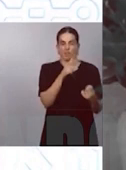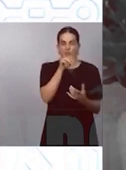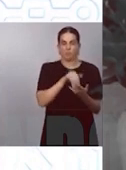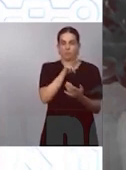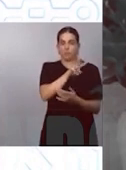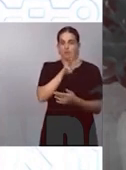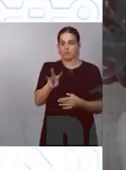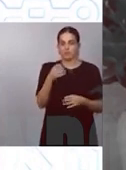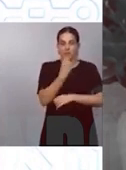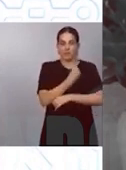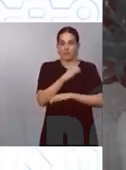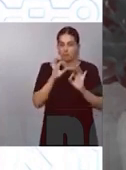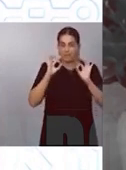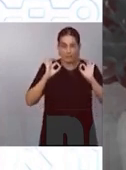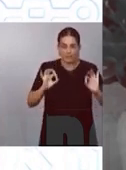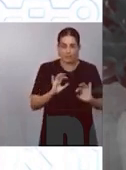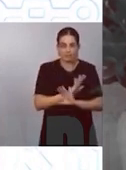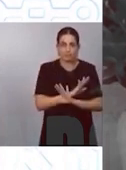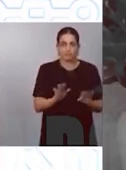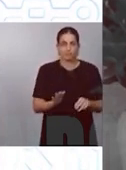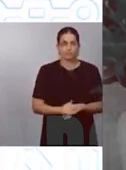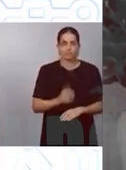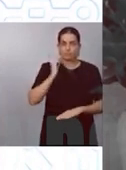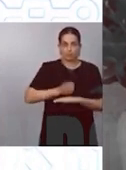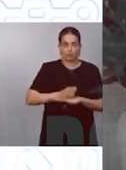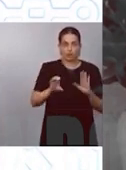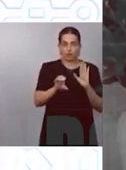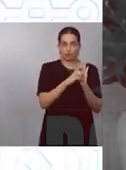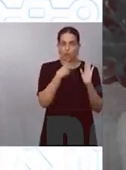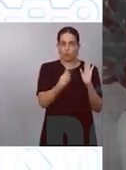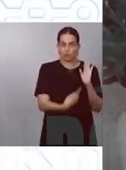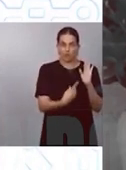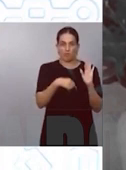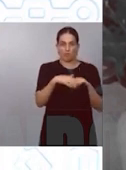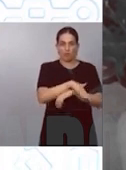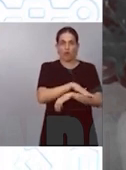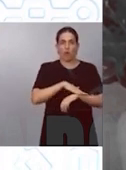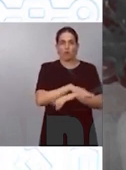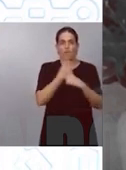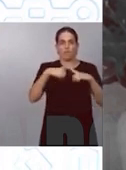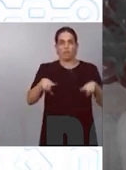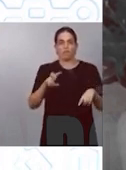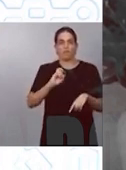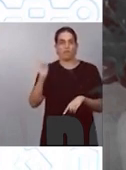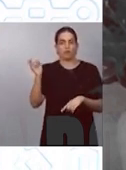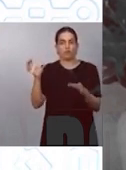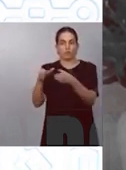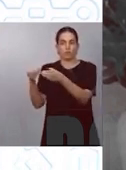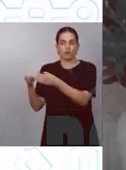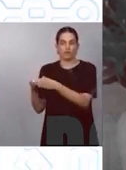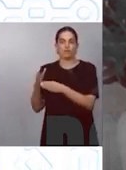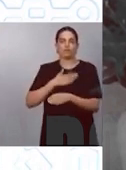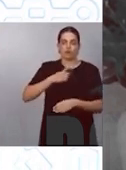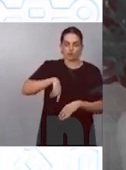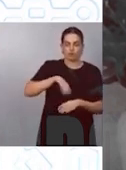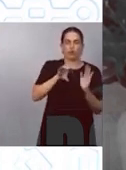es mandatorio, constitucional. Este gobierno, a diferencia de otros partidos, cumple siempre con la Constitución. Y respecto